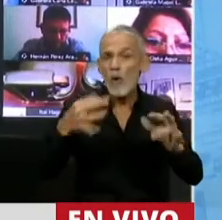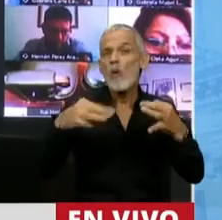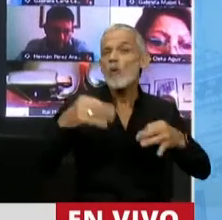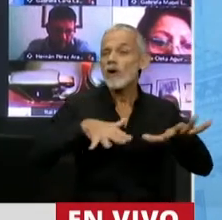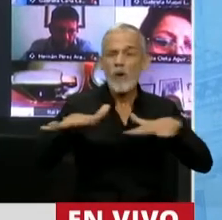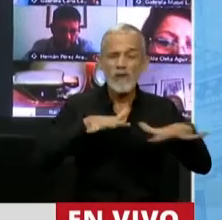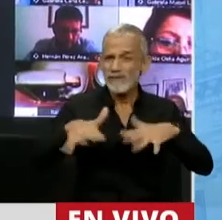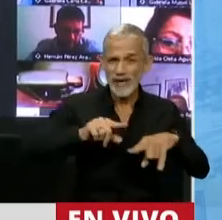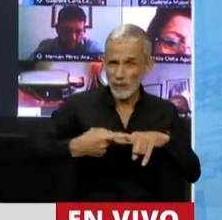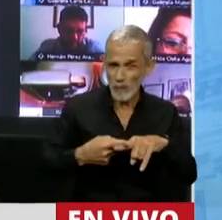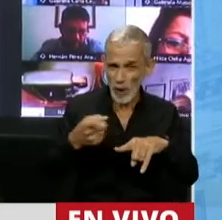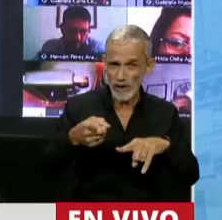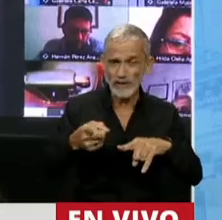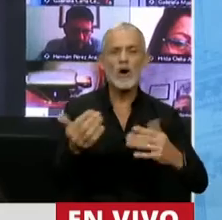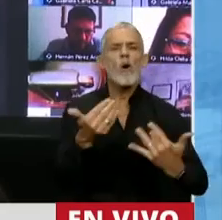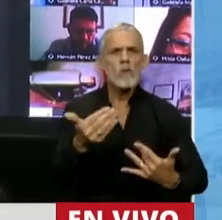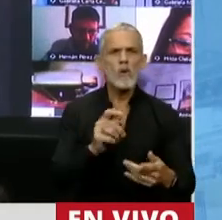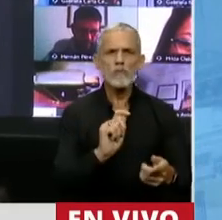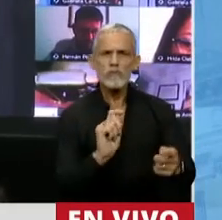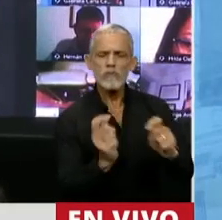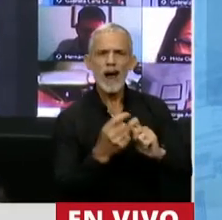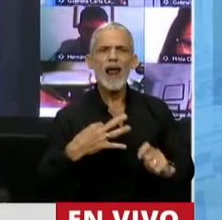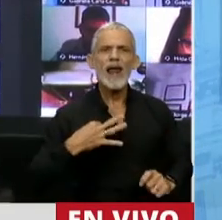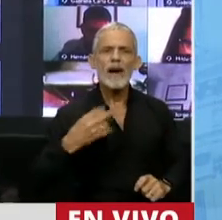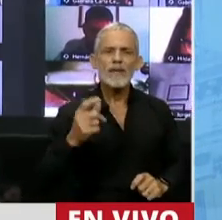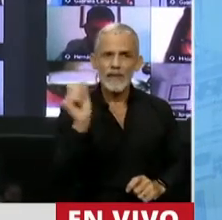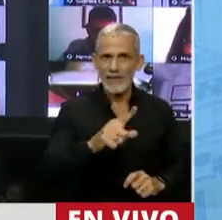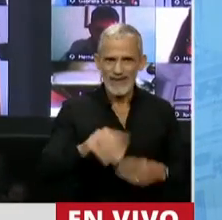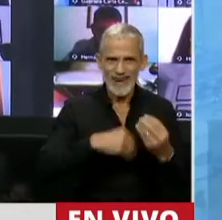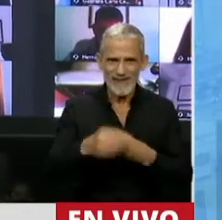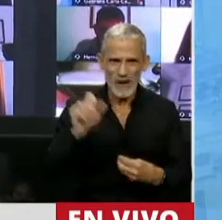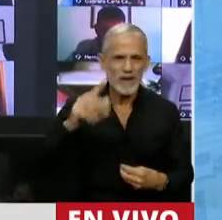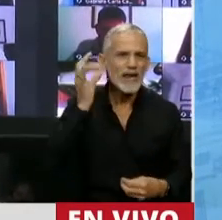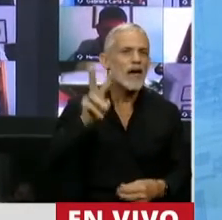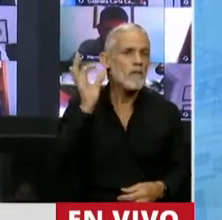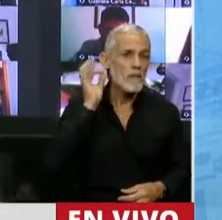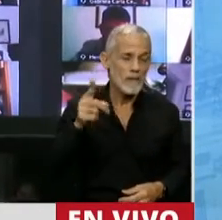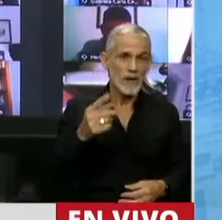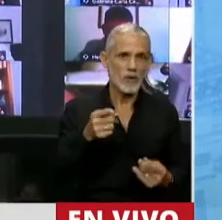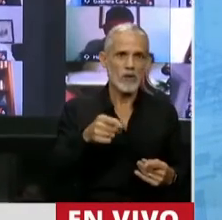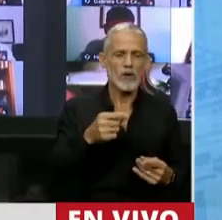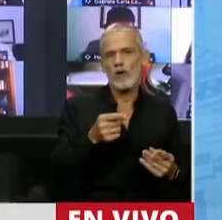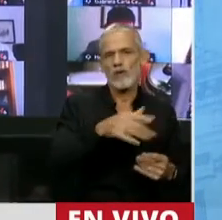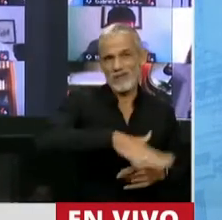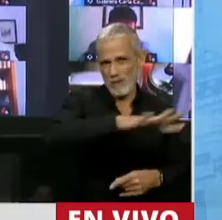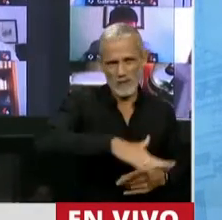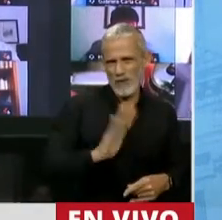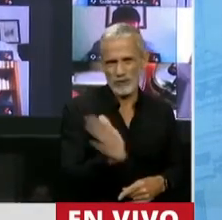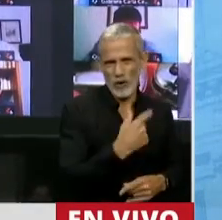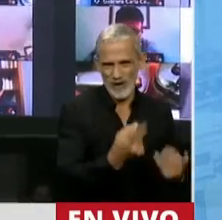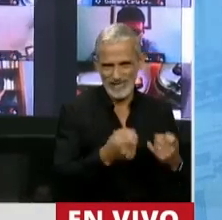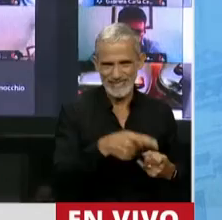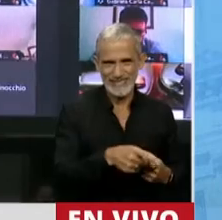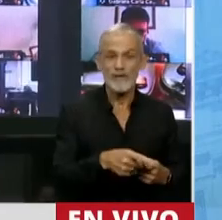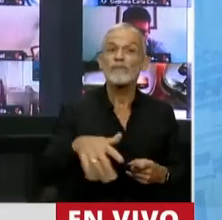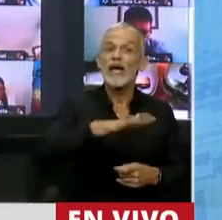movimiento político que pudo transformar la vida de los suyos, de los que más necesitan. Es por eso